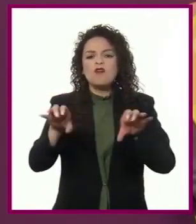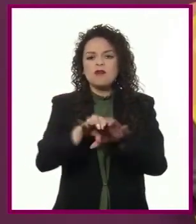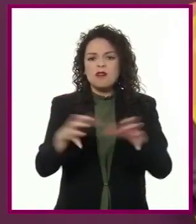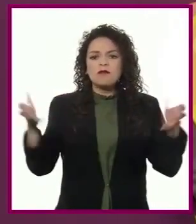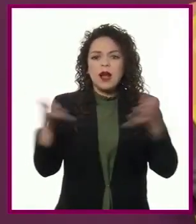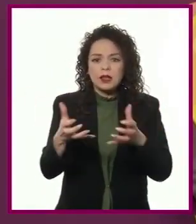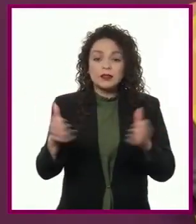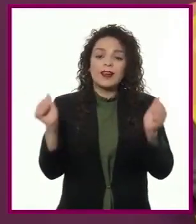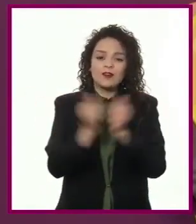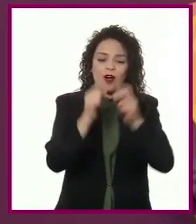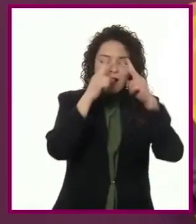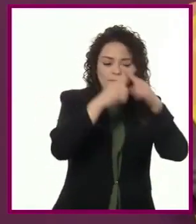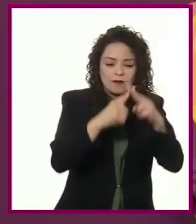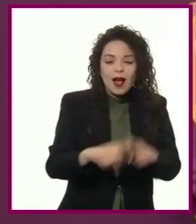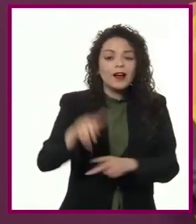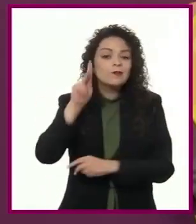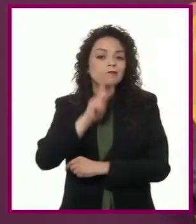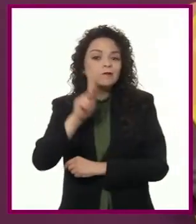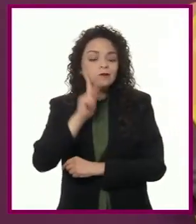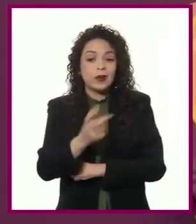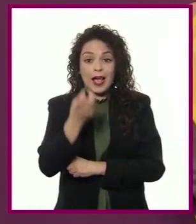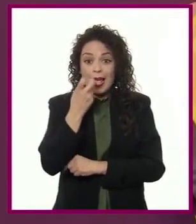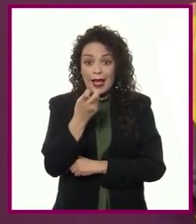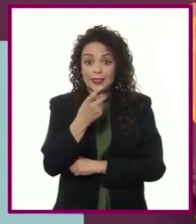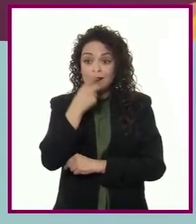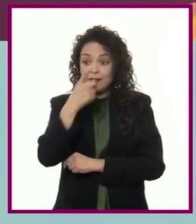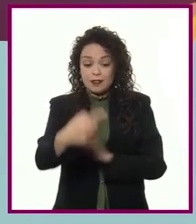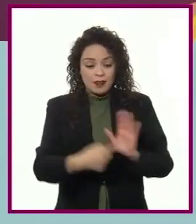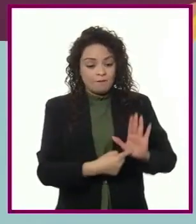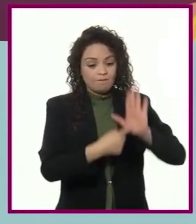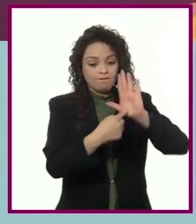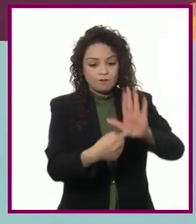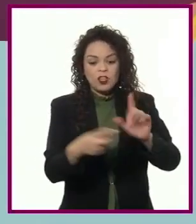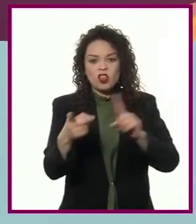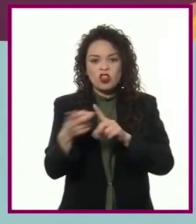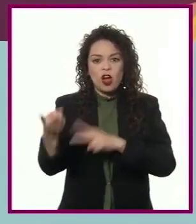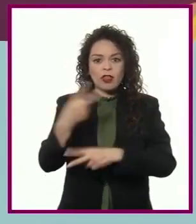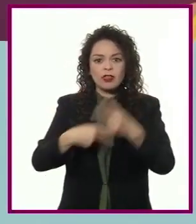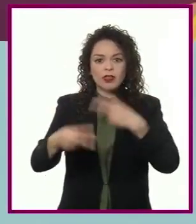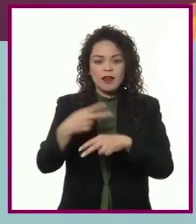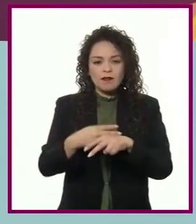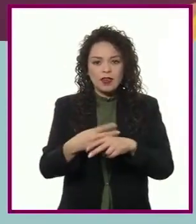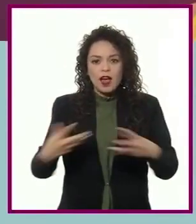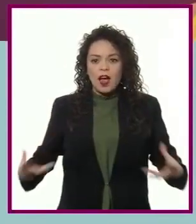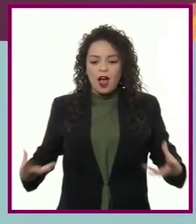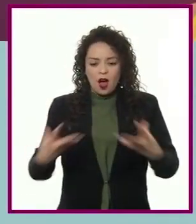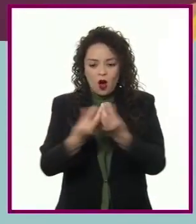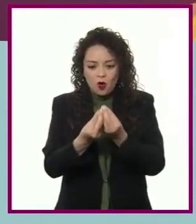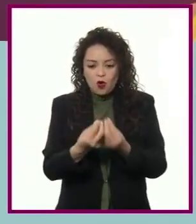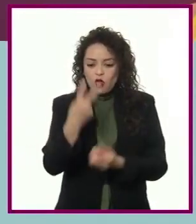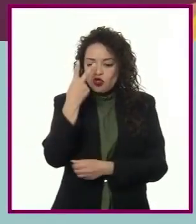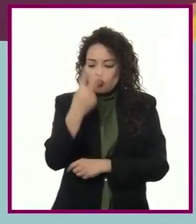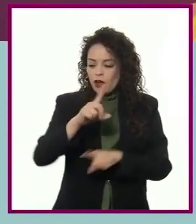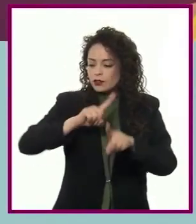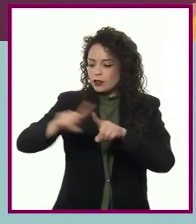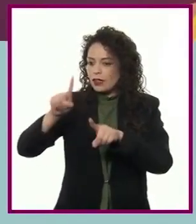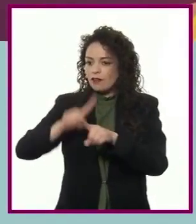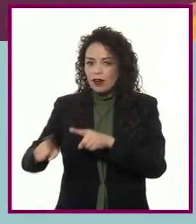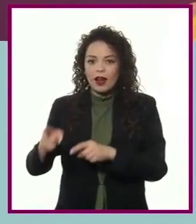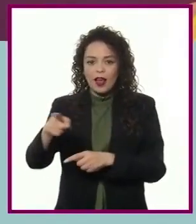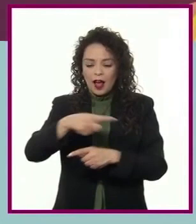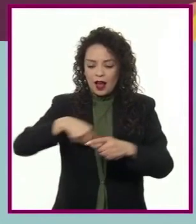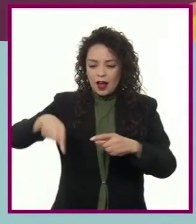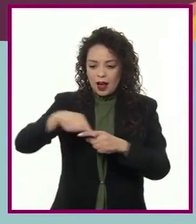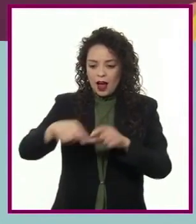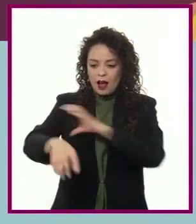simulaciones matemáticas, mismas que refieren que son producto de fusión entre dos galaxias espirales de